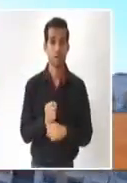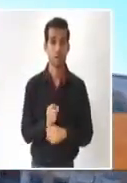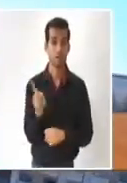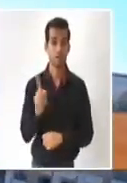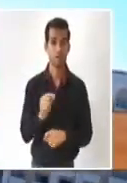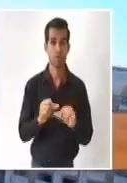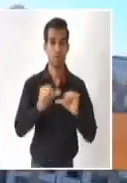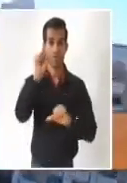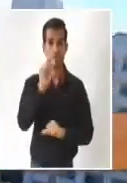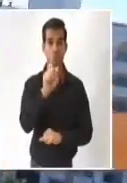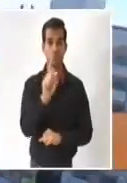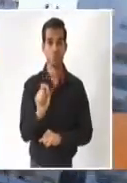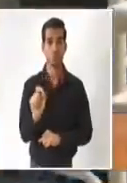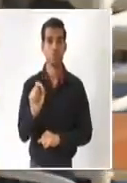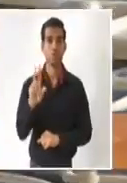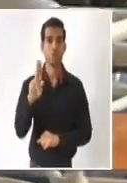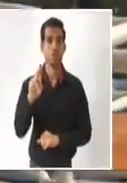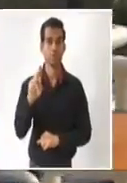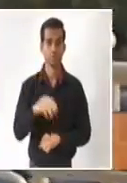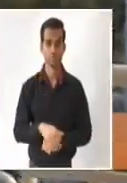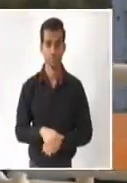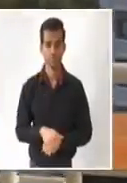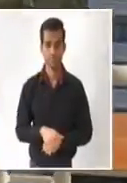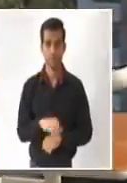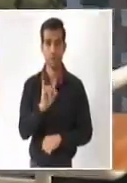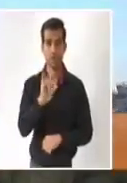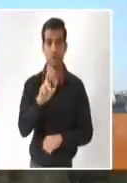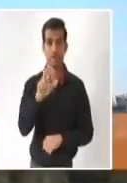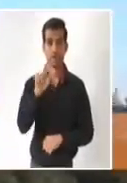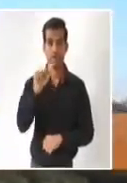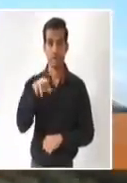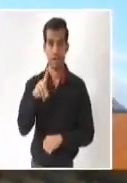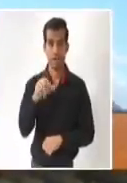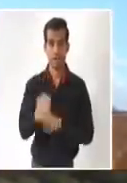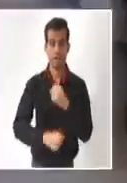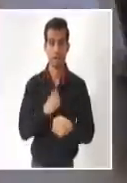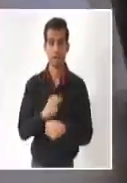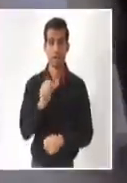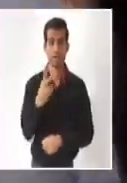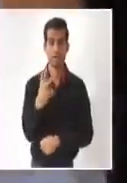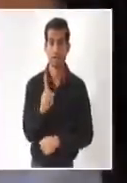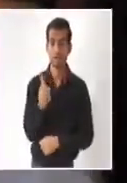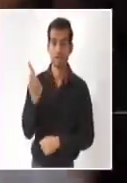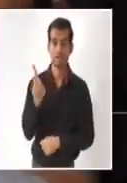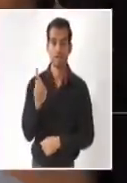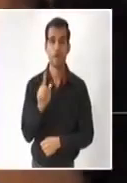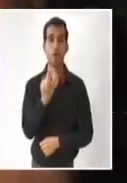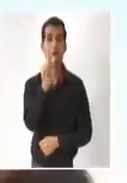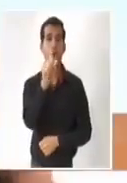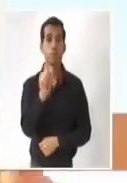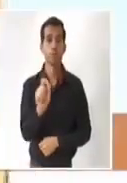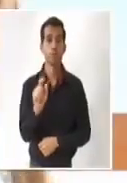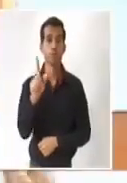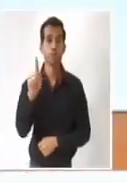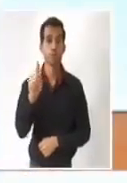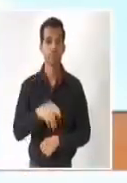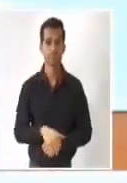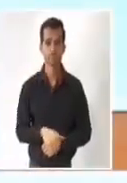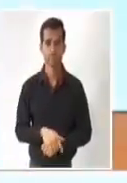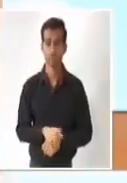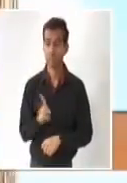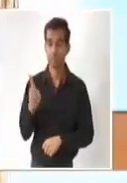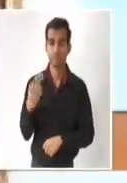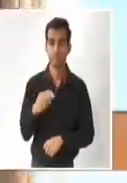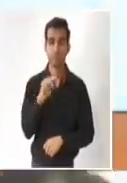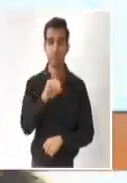altura es de 1.80. Irlanda Torrecillas tiene 23 años y mide 1.70. Marcela Favela,